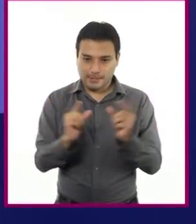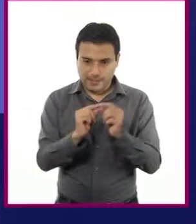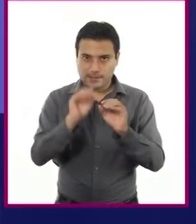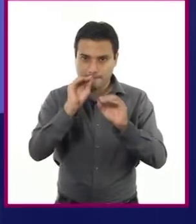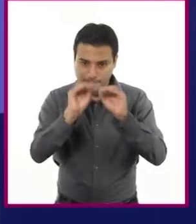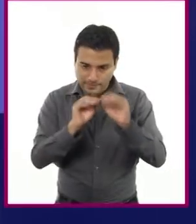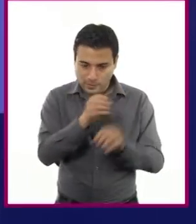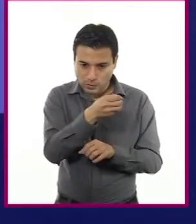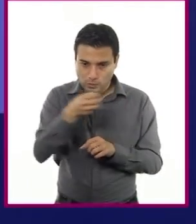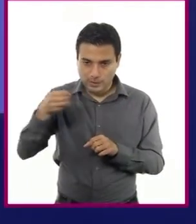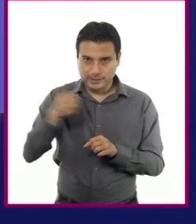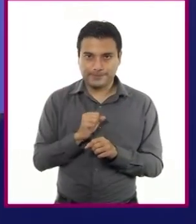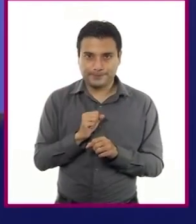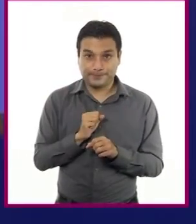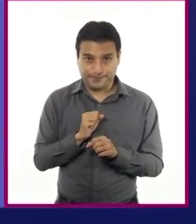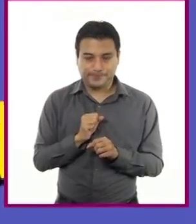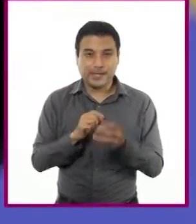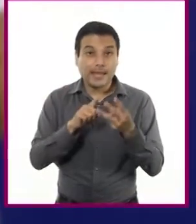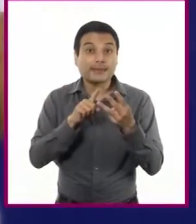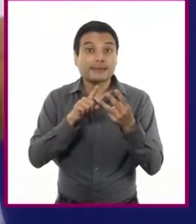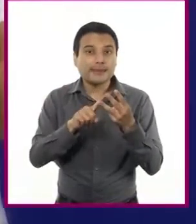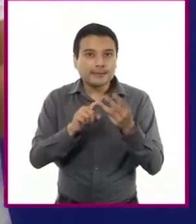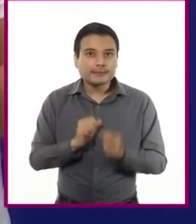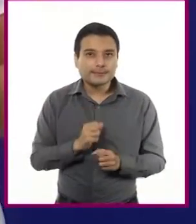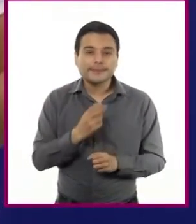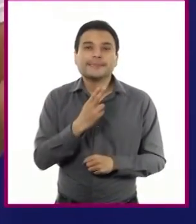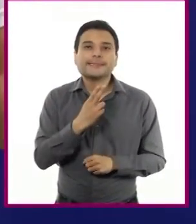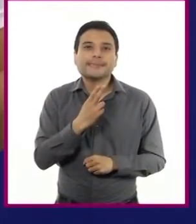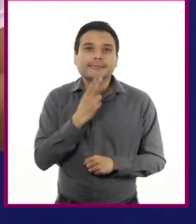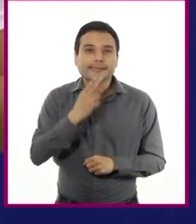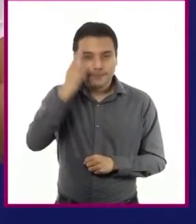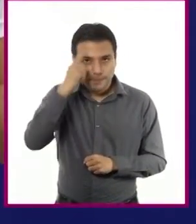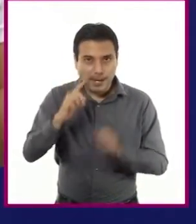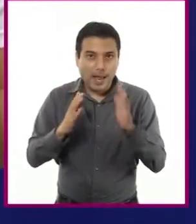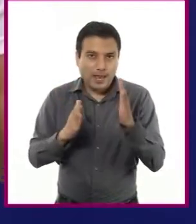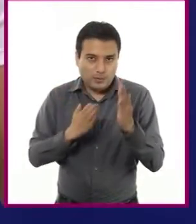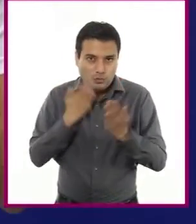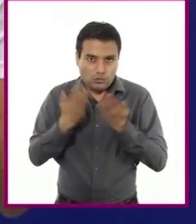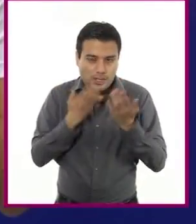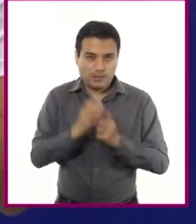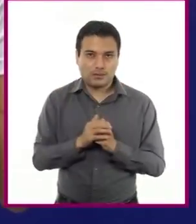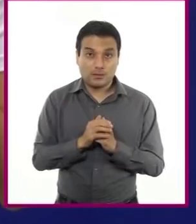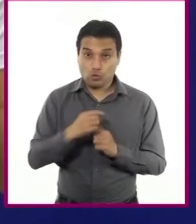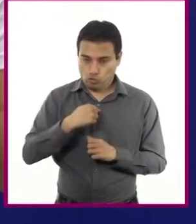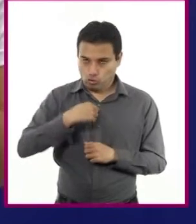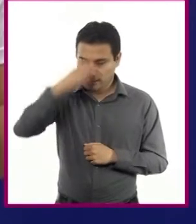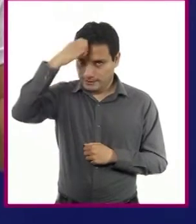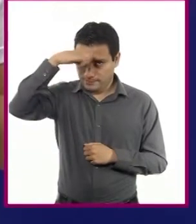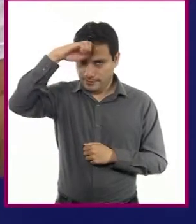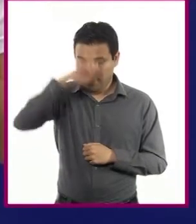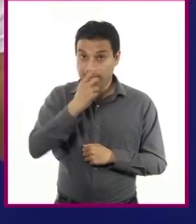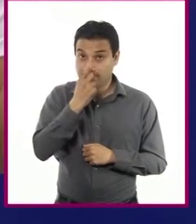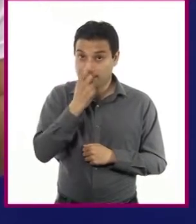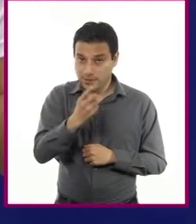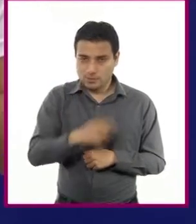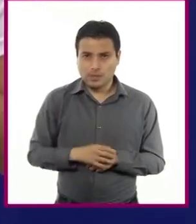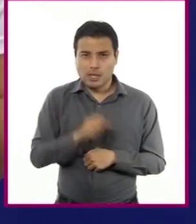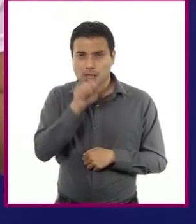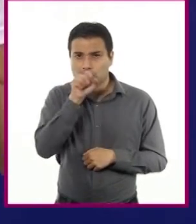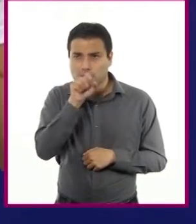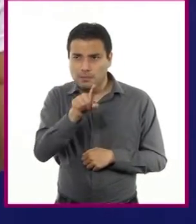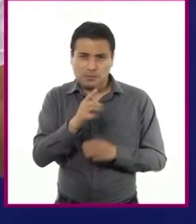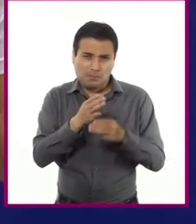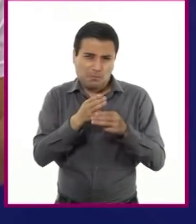3. Son una estrategia de estudio. Y dentro de mi experiencia, les puedo decir que nos servirán para cualquier